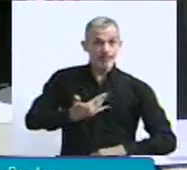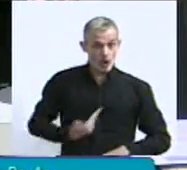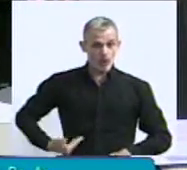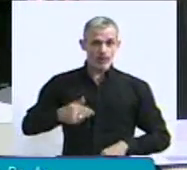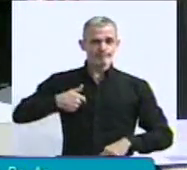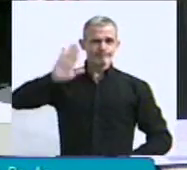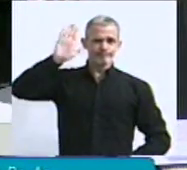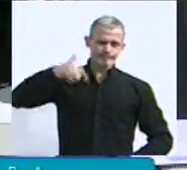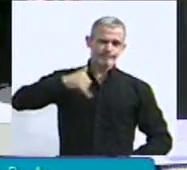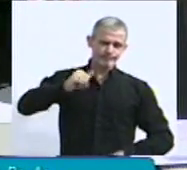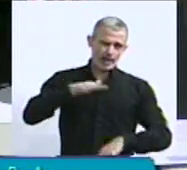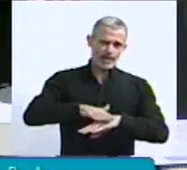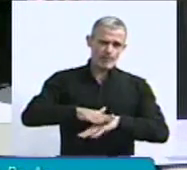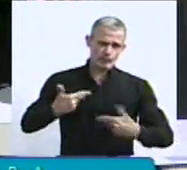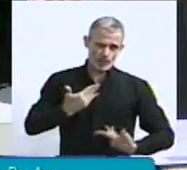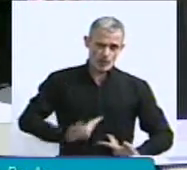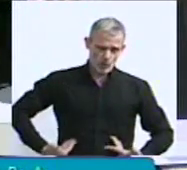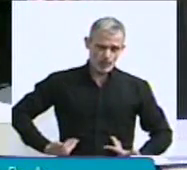cargo,